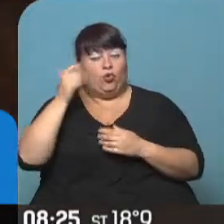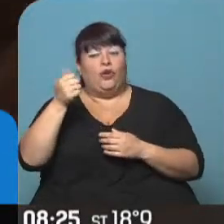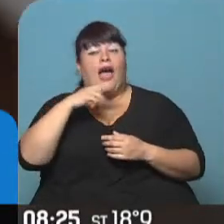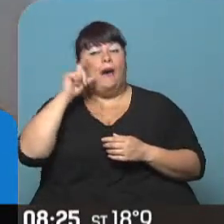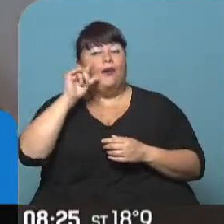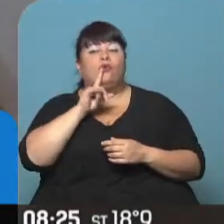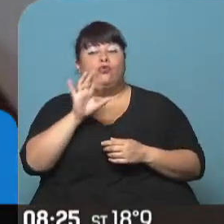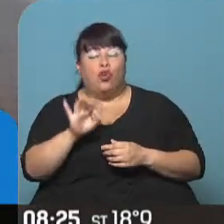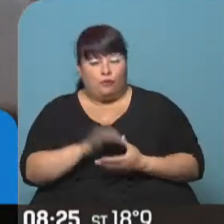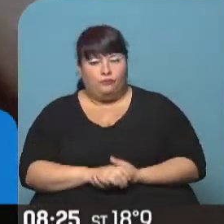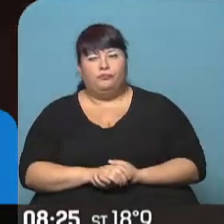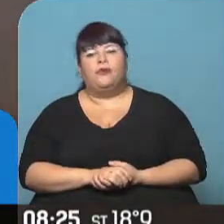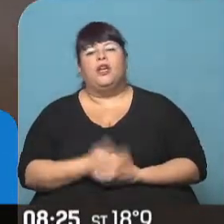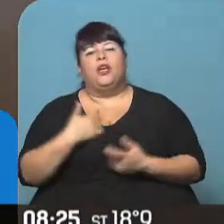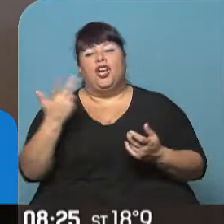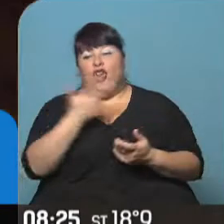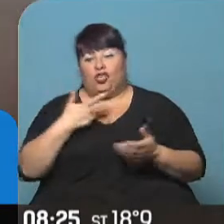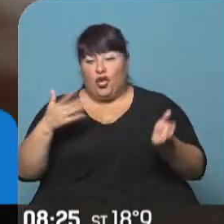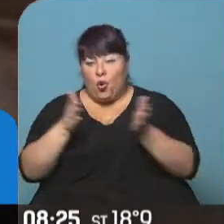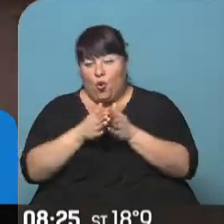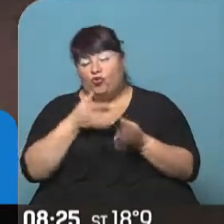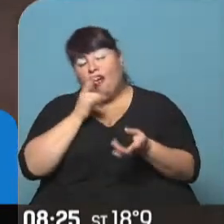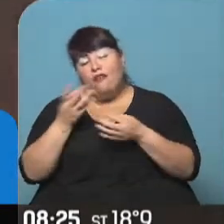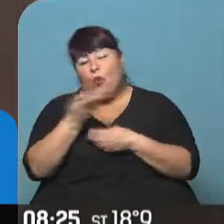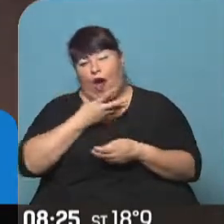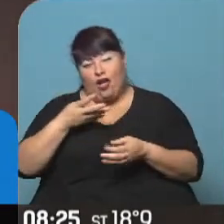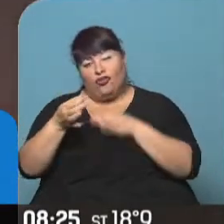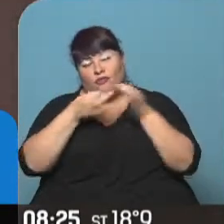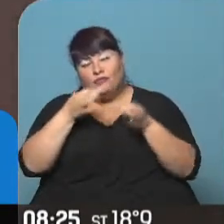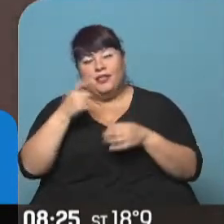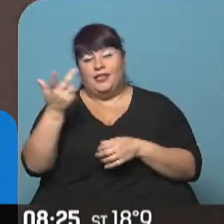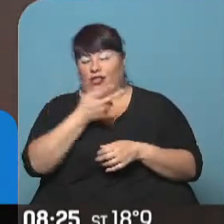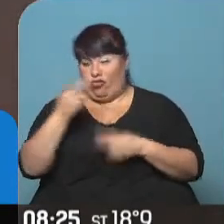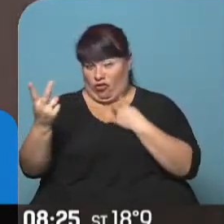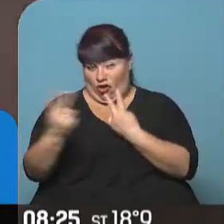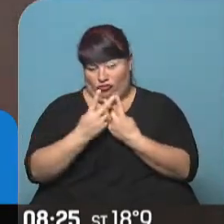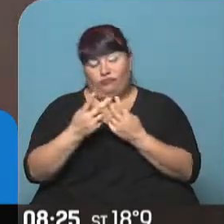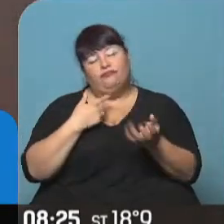Beluto, juntándonos los tres, café de por medio, los cuatro, perdón, con Pancho y ellos dos,